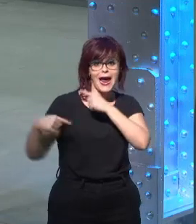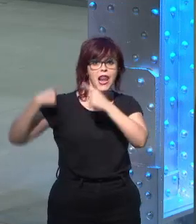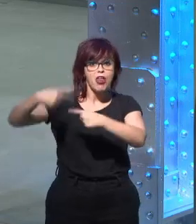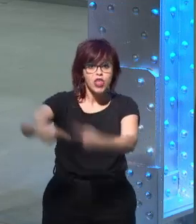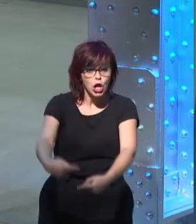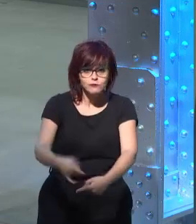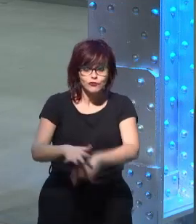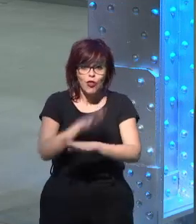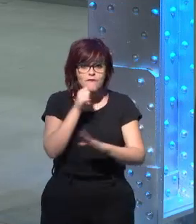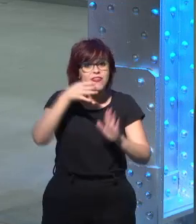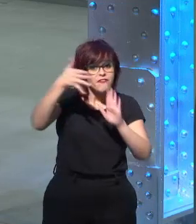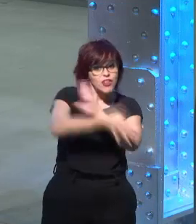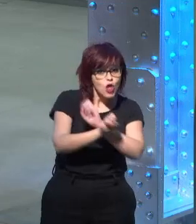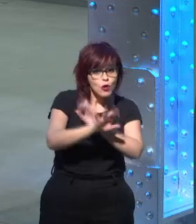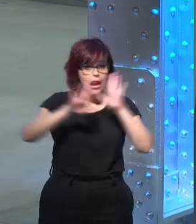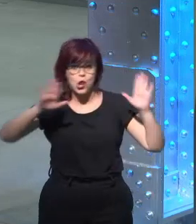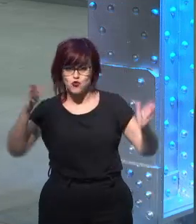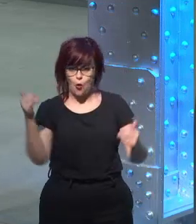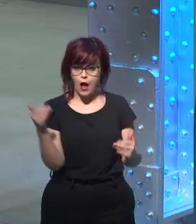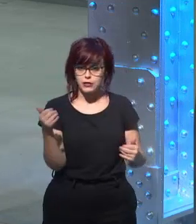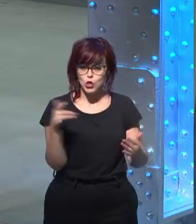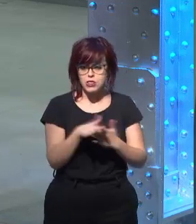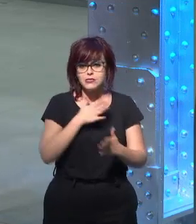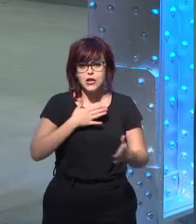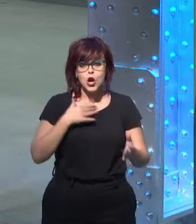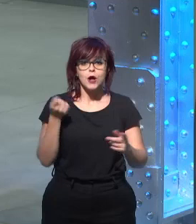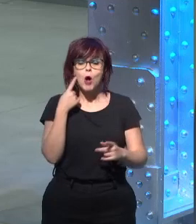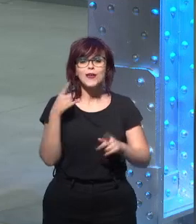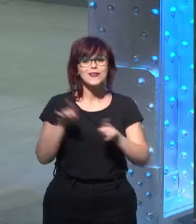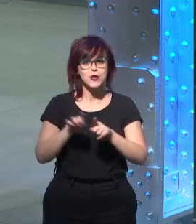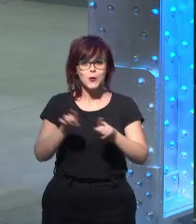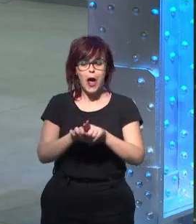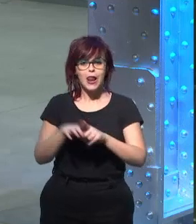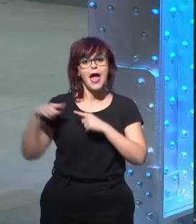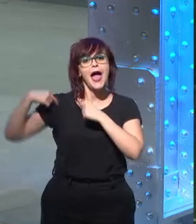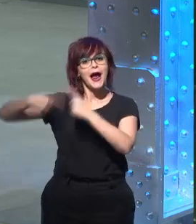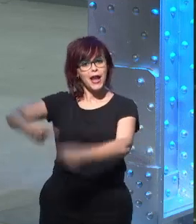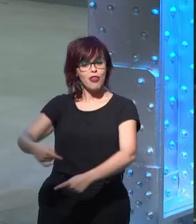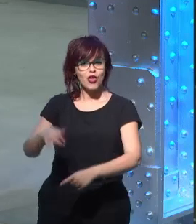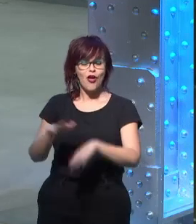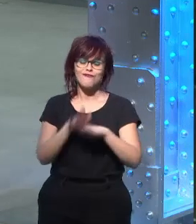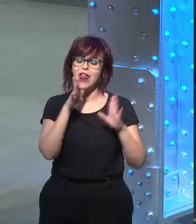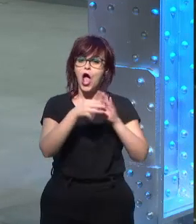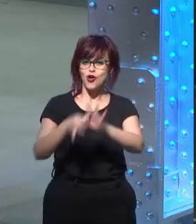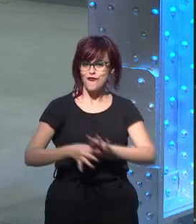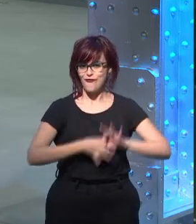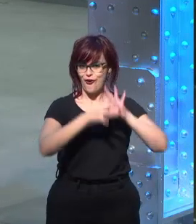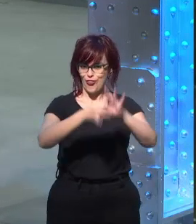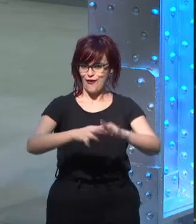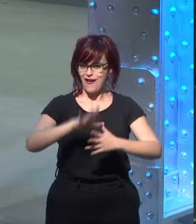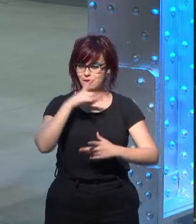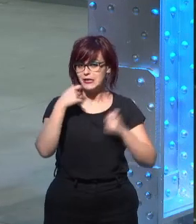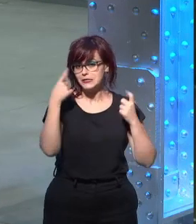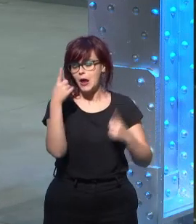lo tanto, antes de definirla como nuestra generación de la concordia, que yo he llamado con la que hizo la transición, tampoco tiene unos